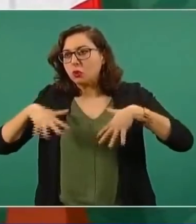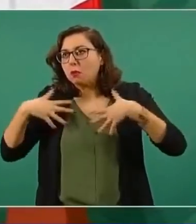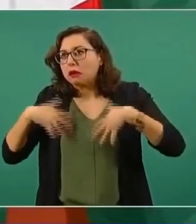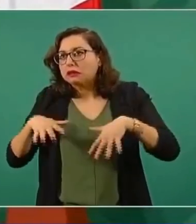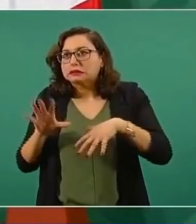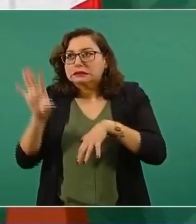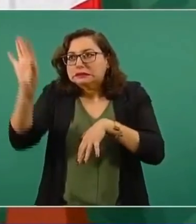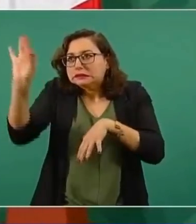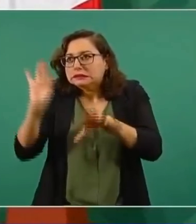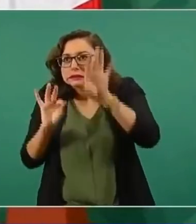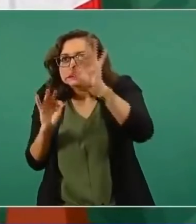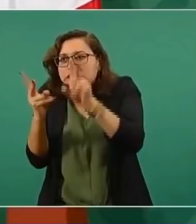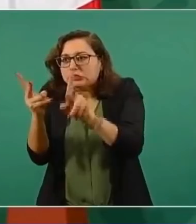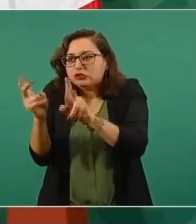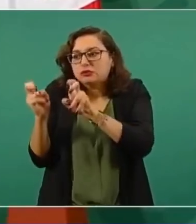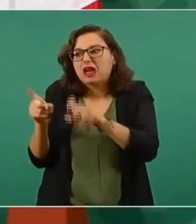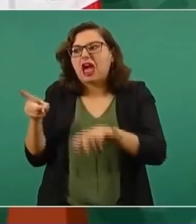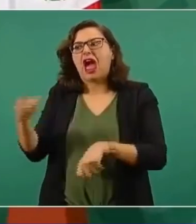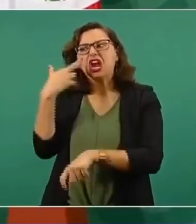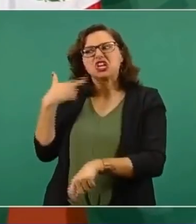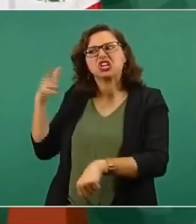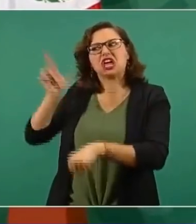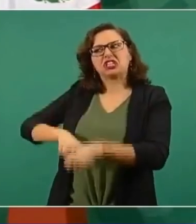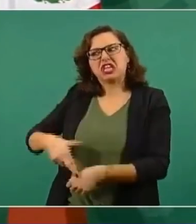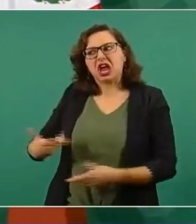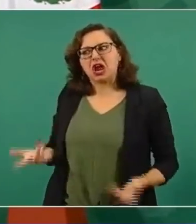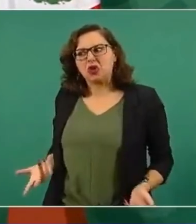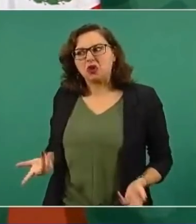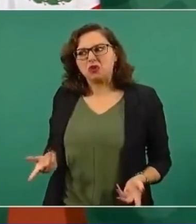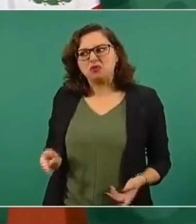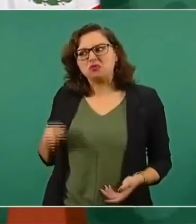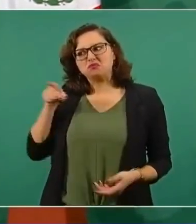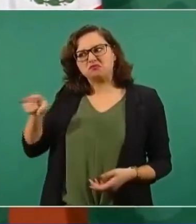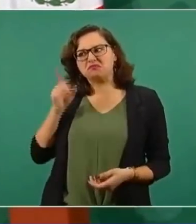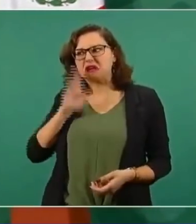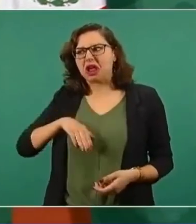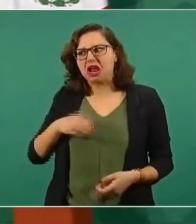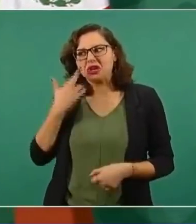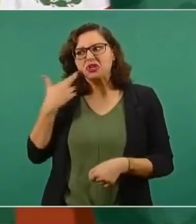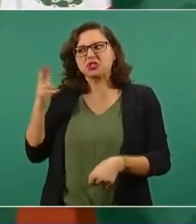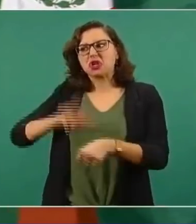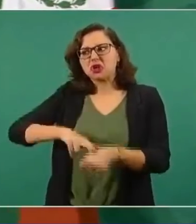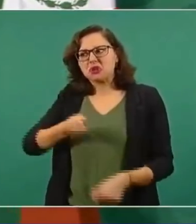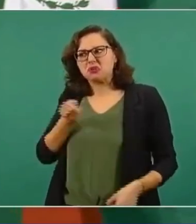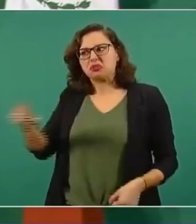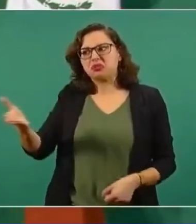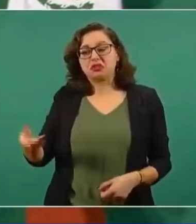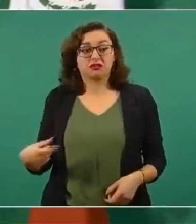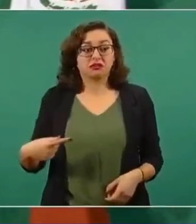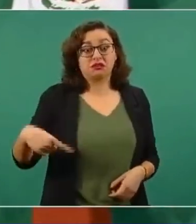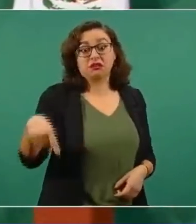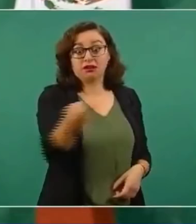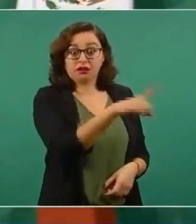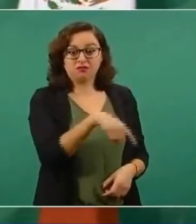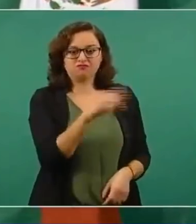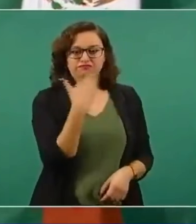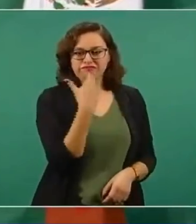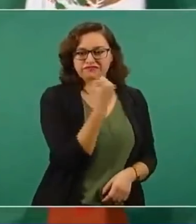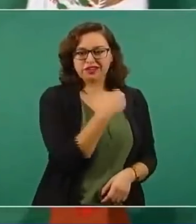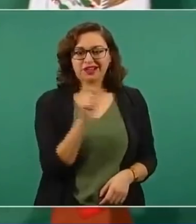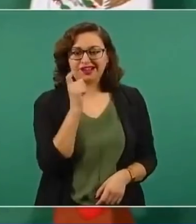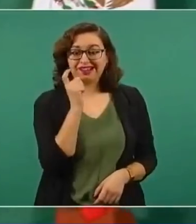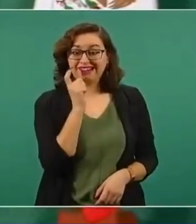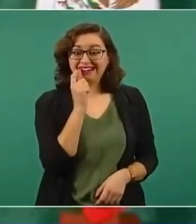tendida en el patio, el que se robaba una bolsa en el mercado. Y los grandes ladrones